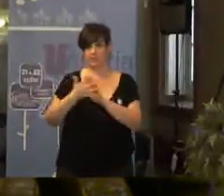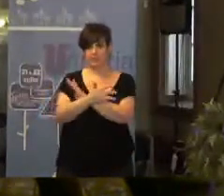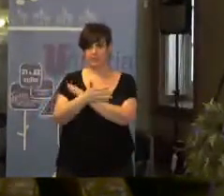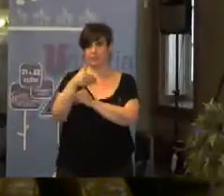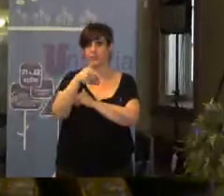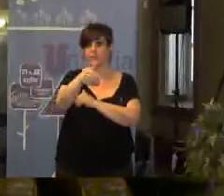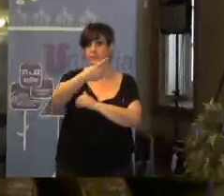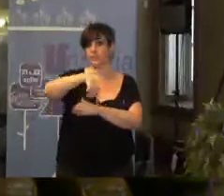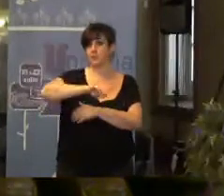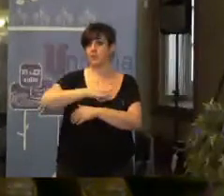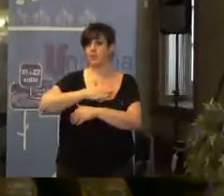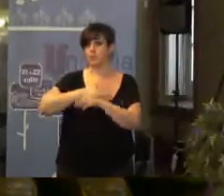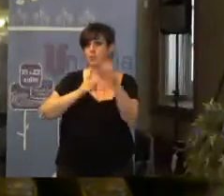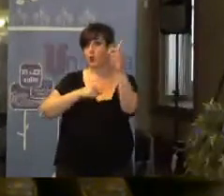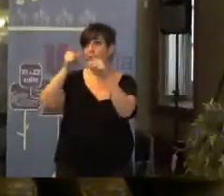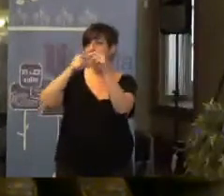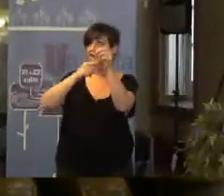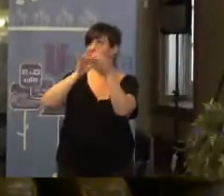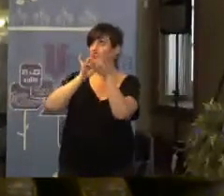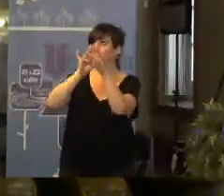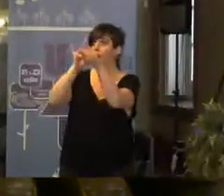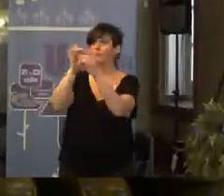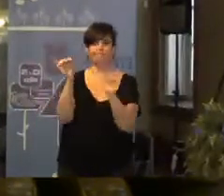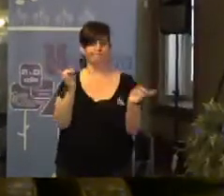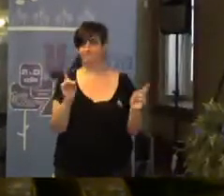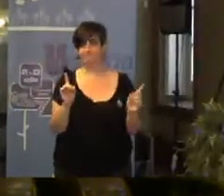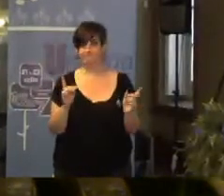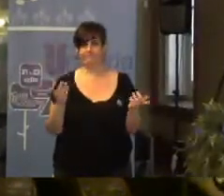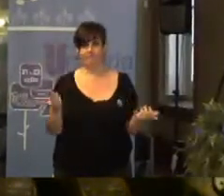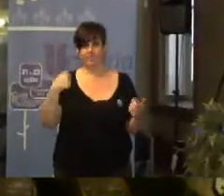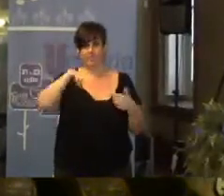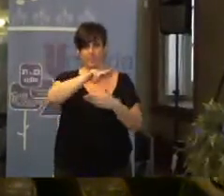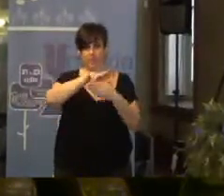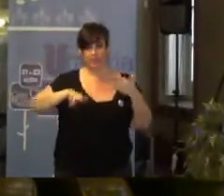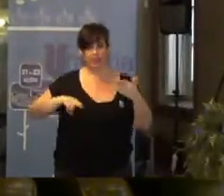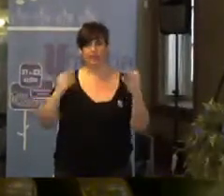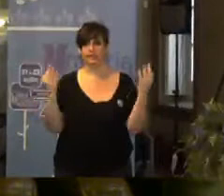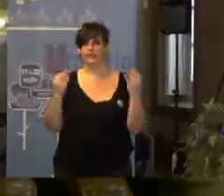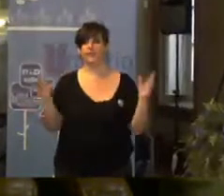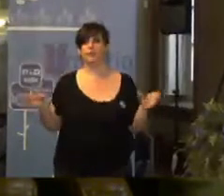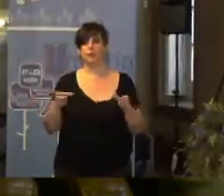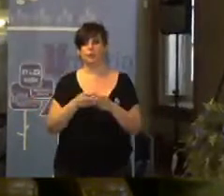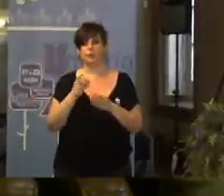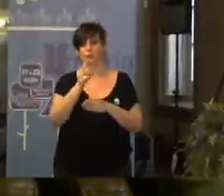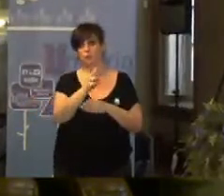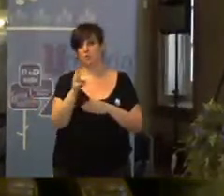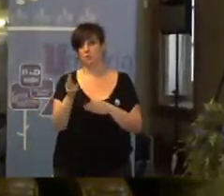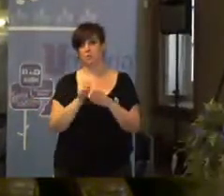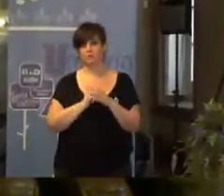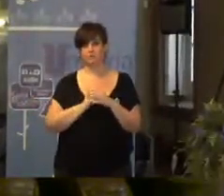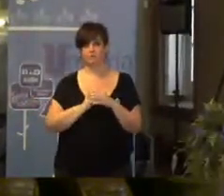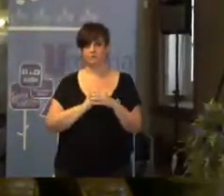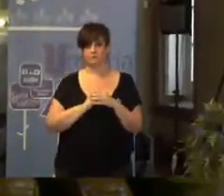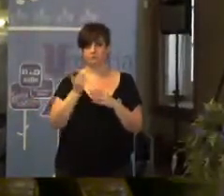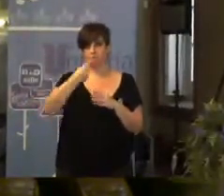destino non está escrito nas estrelas, entón non está aí escrito en algún sitio que en Galicia tenga que haber o goberno do Partido Popular per vitam aeternam. Temos que